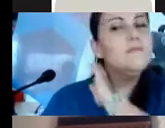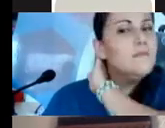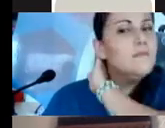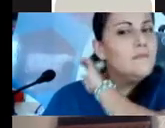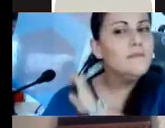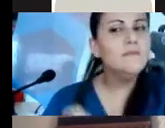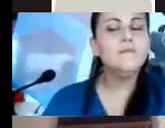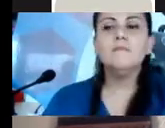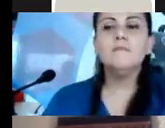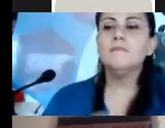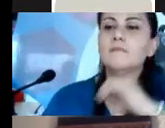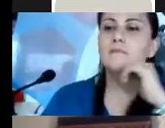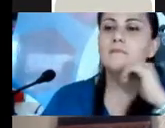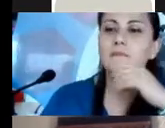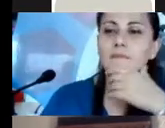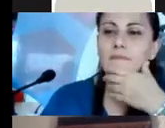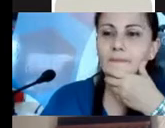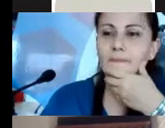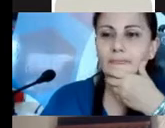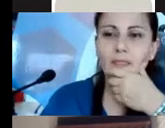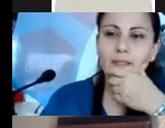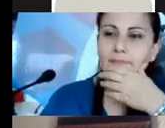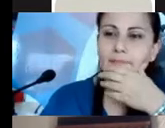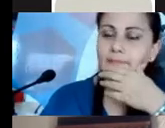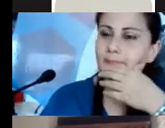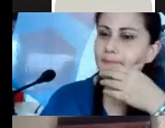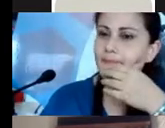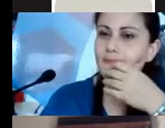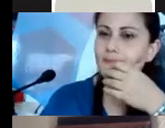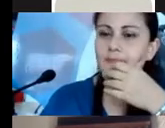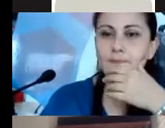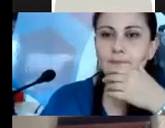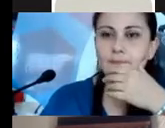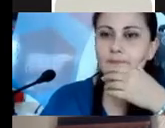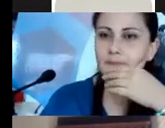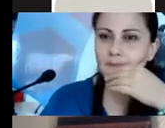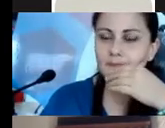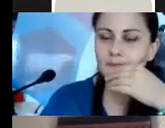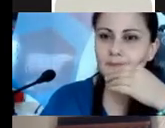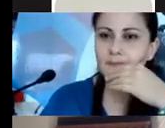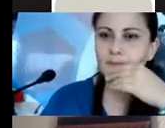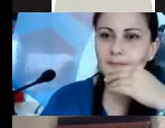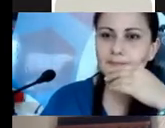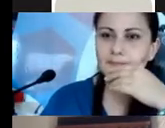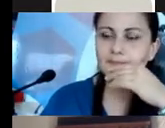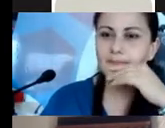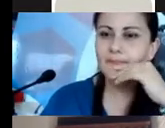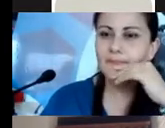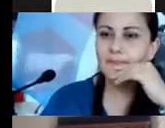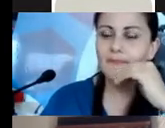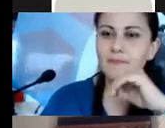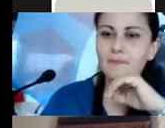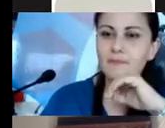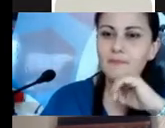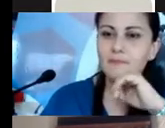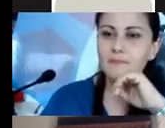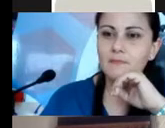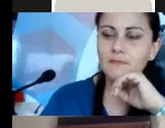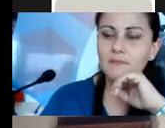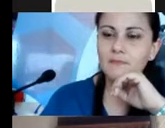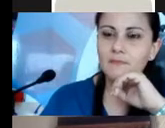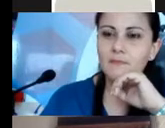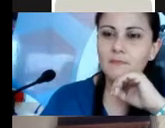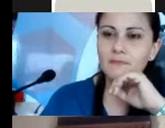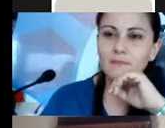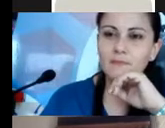por ejemplo, tiene menor sensibilidad o transfiere menor dolor. Se puede lograr a